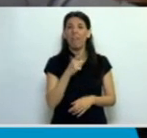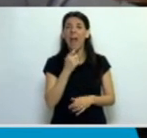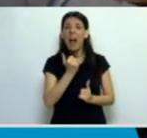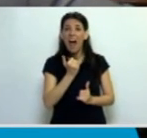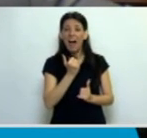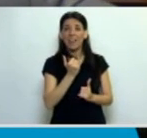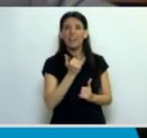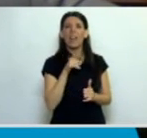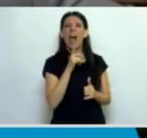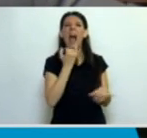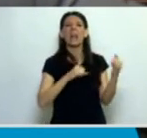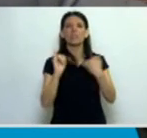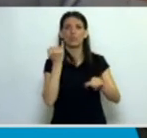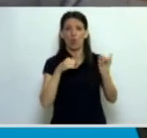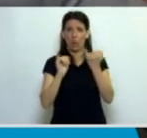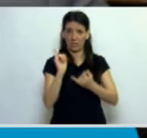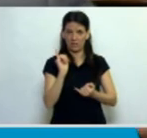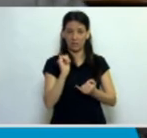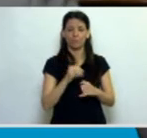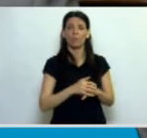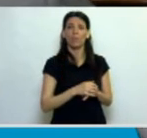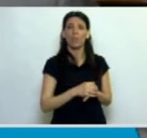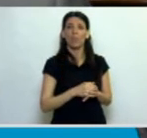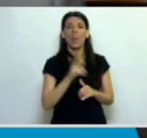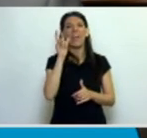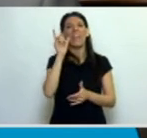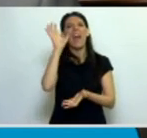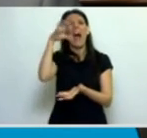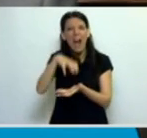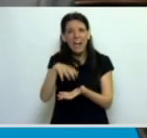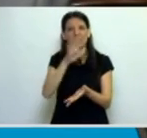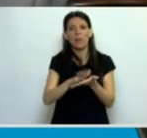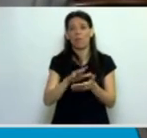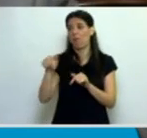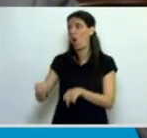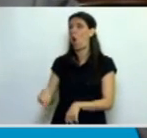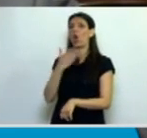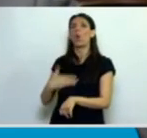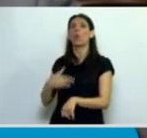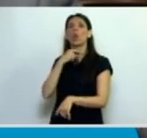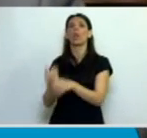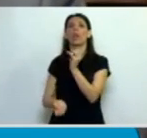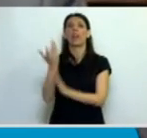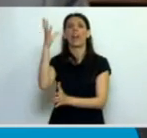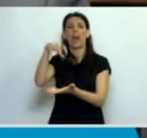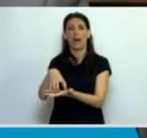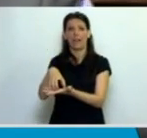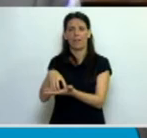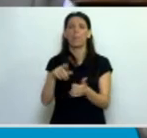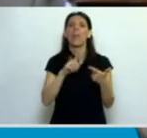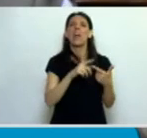trata de las acciones de esta nueva agencia que quiere crear hoy el Gobierno.